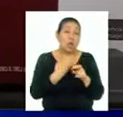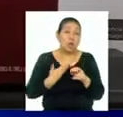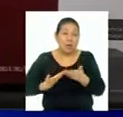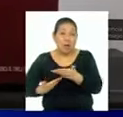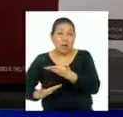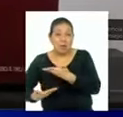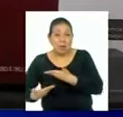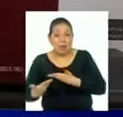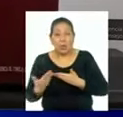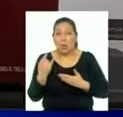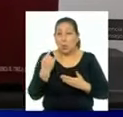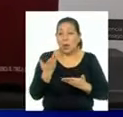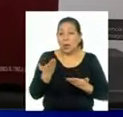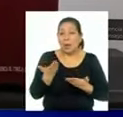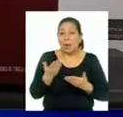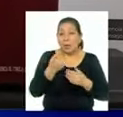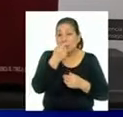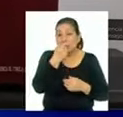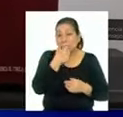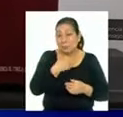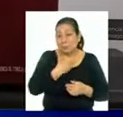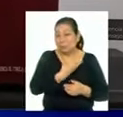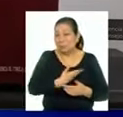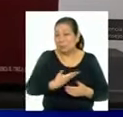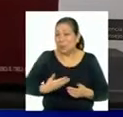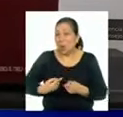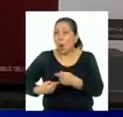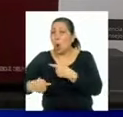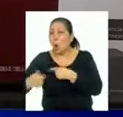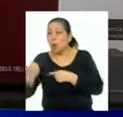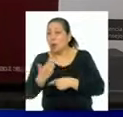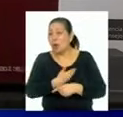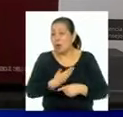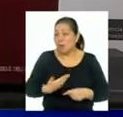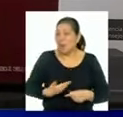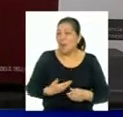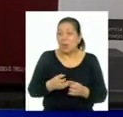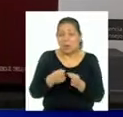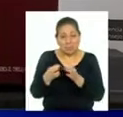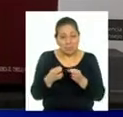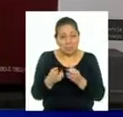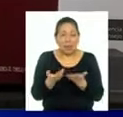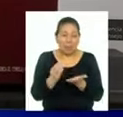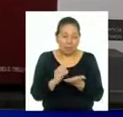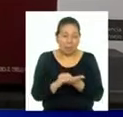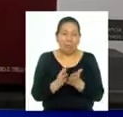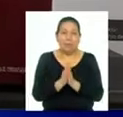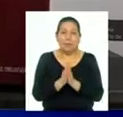transición y de emergencia del presidente Sagasti a diferencia de otros gobiernos? Muchas gracias.